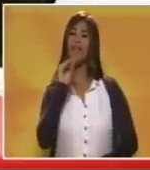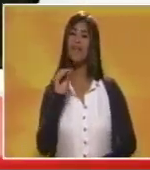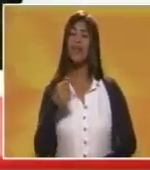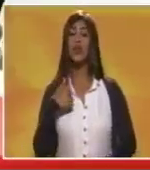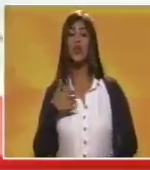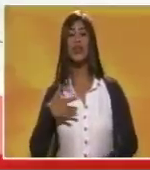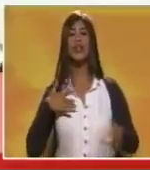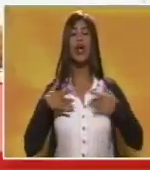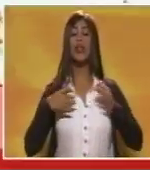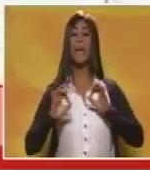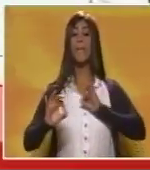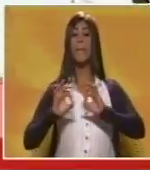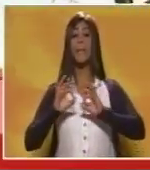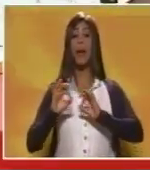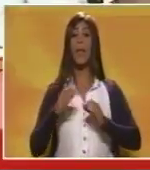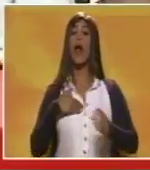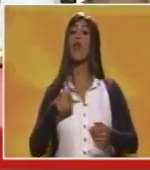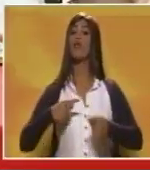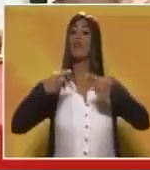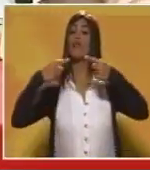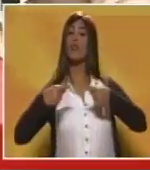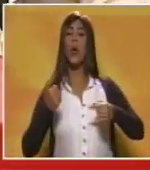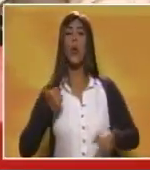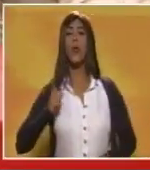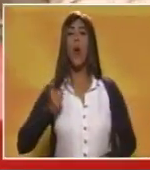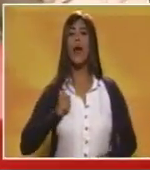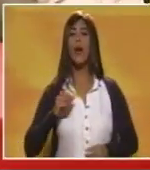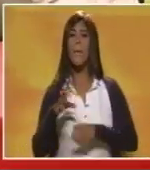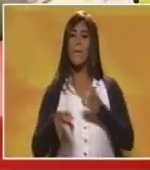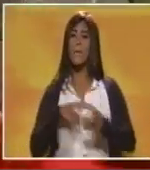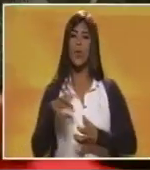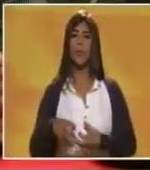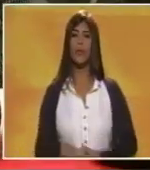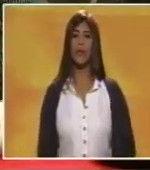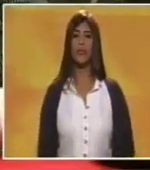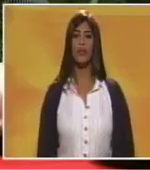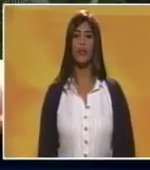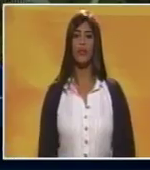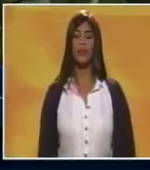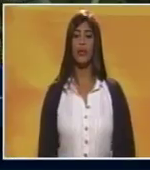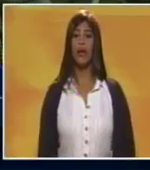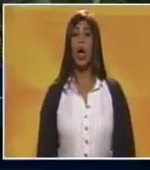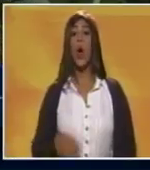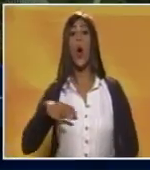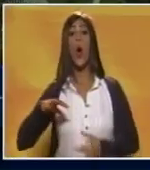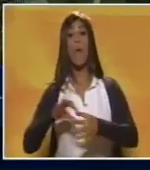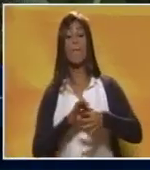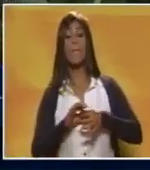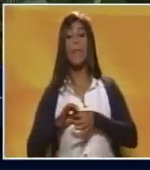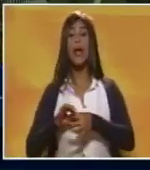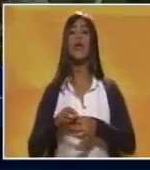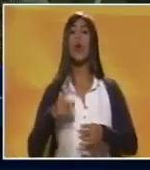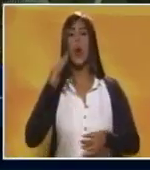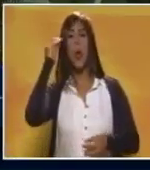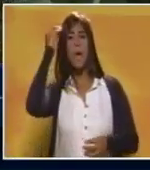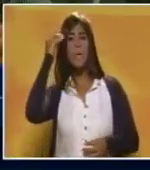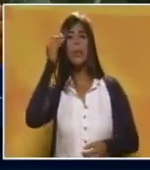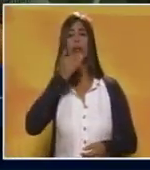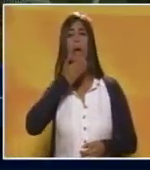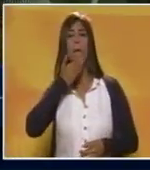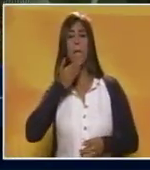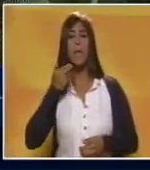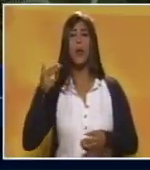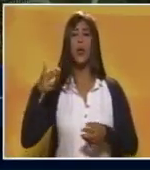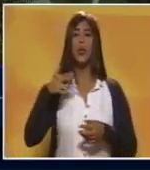estar preparado para enfrentar cualquier contingencia. Compañeros, racionalmente la tarifa que nosotros pensamos